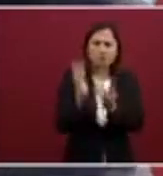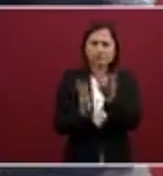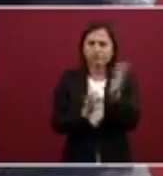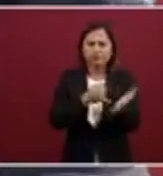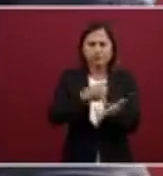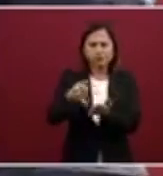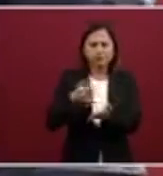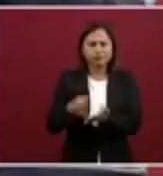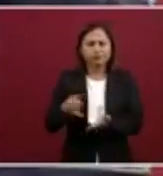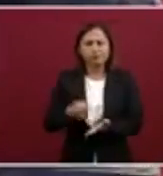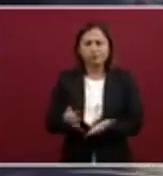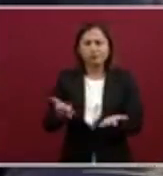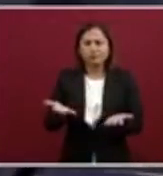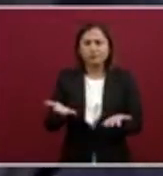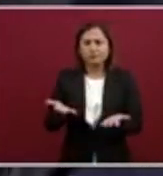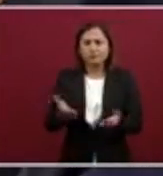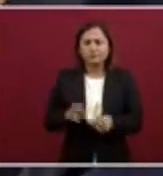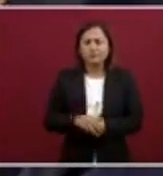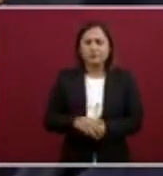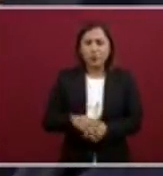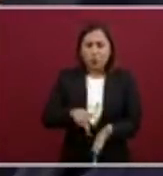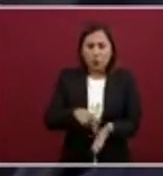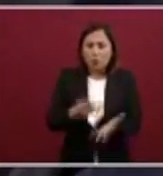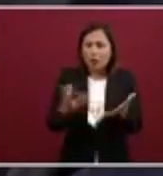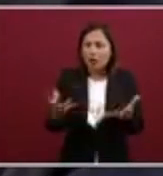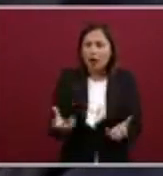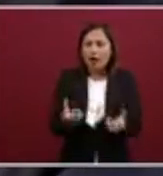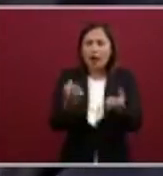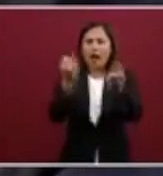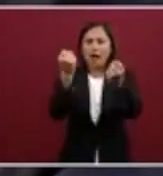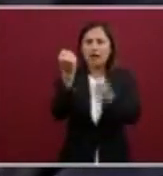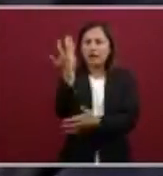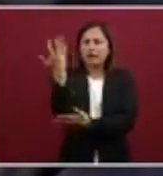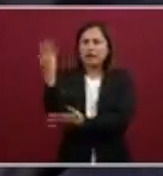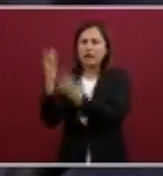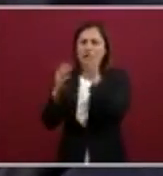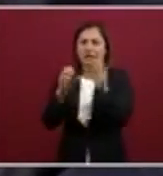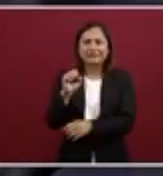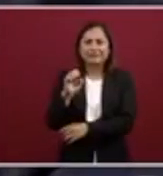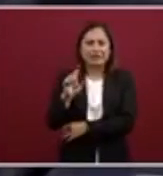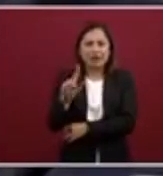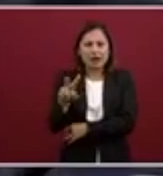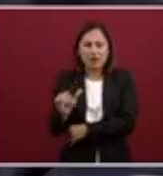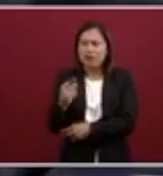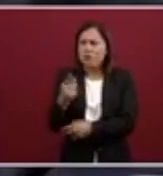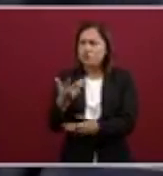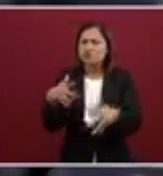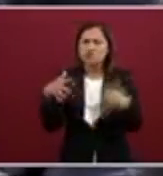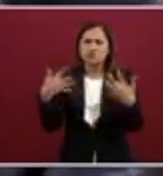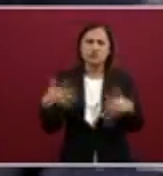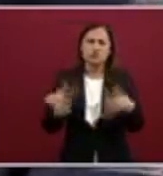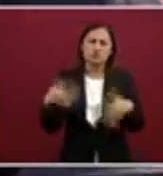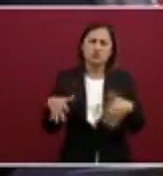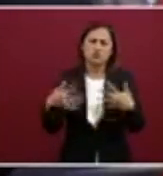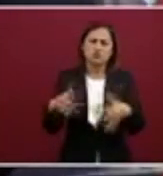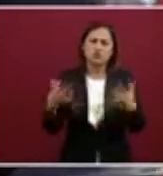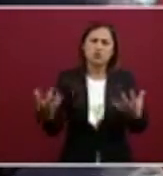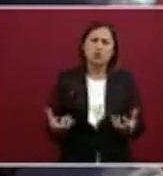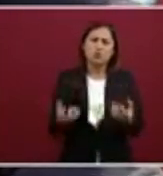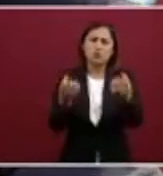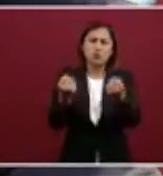tener de nuevo la selva tropical, todo eso es esta